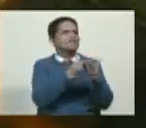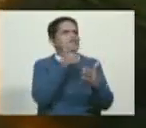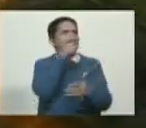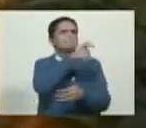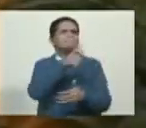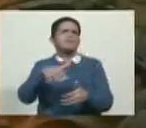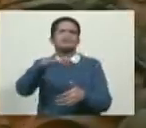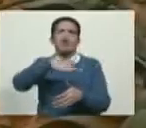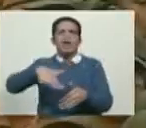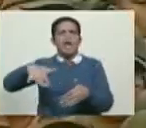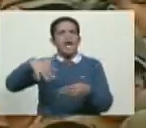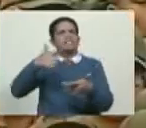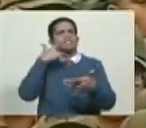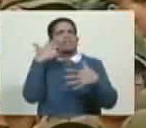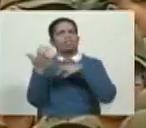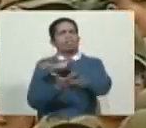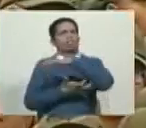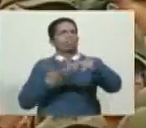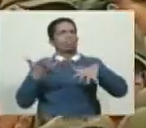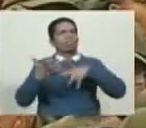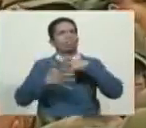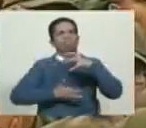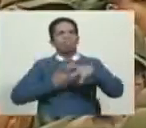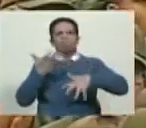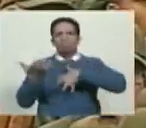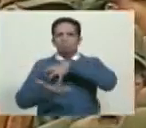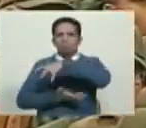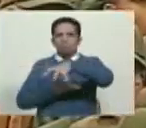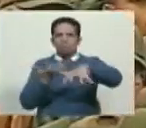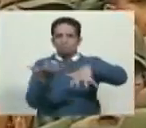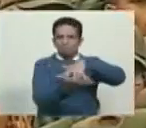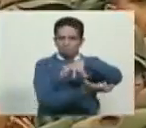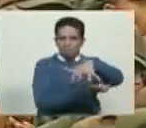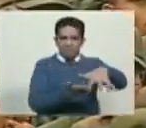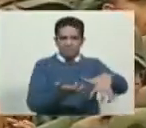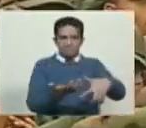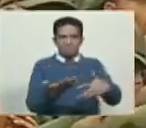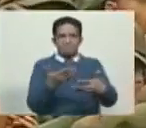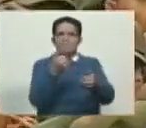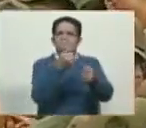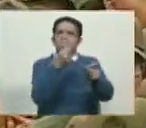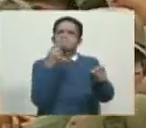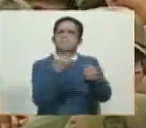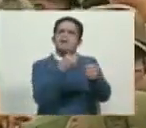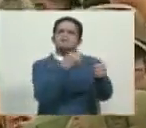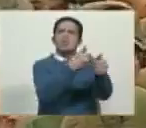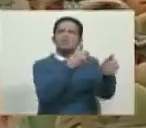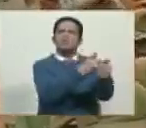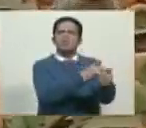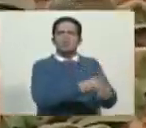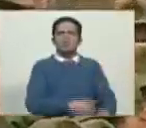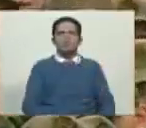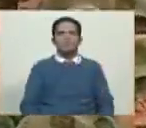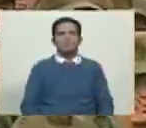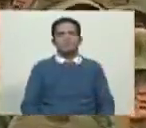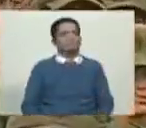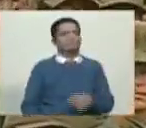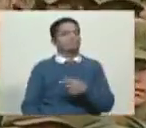indefensión, de anarquía, de caos y de persecución. Nosotros nos